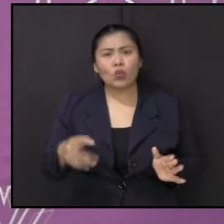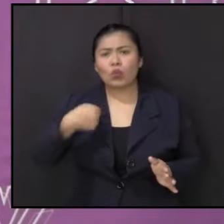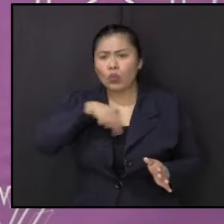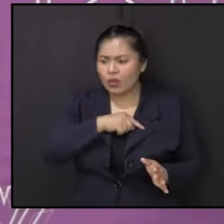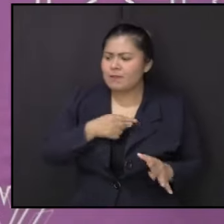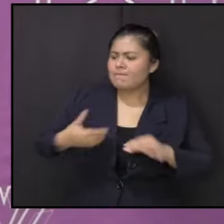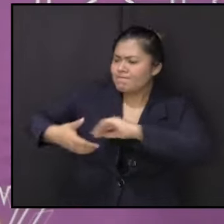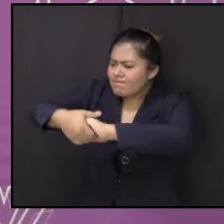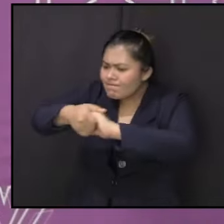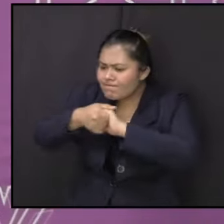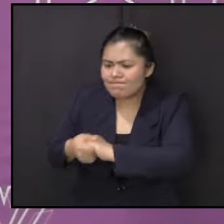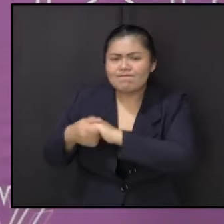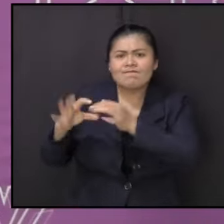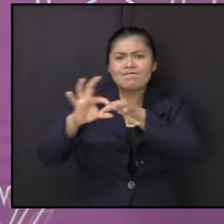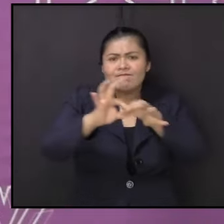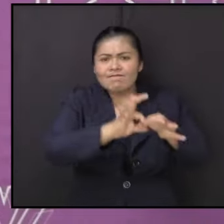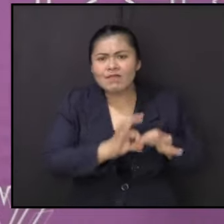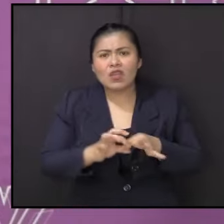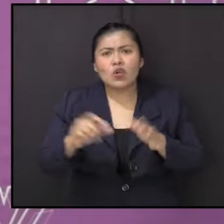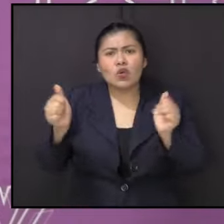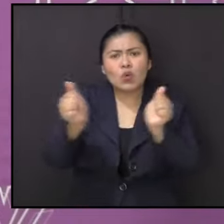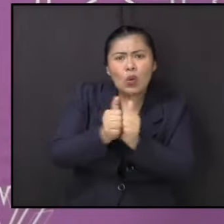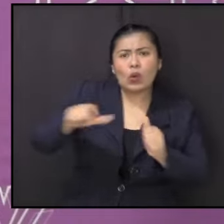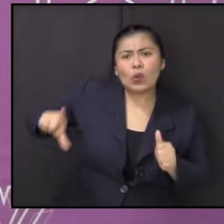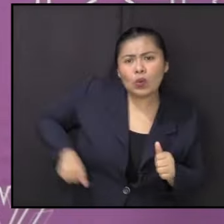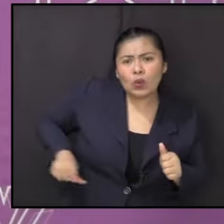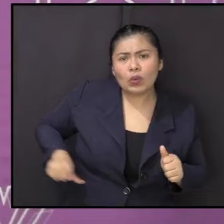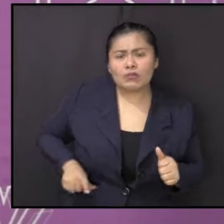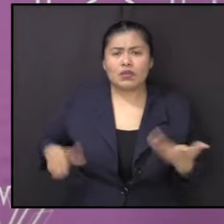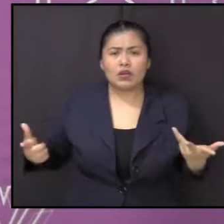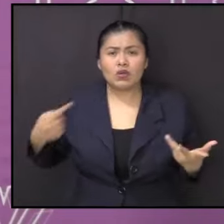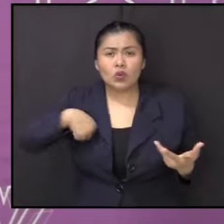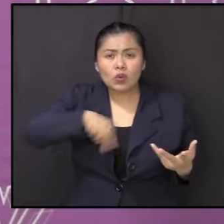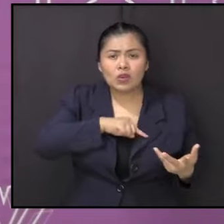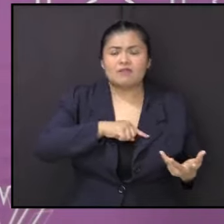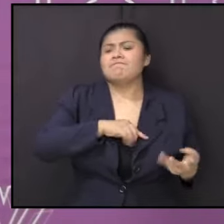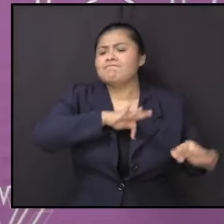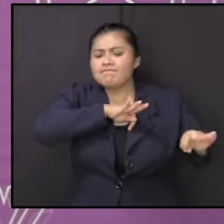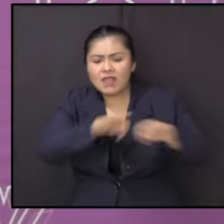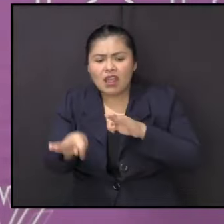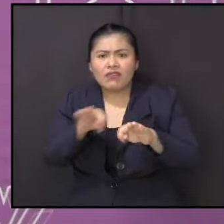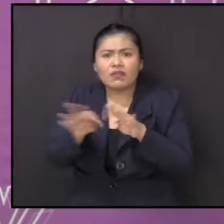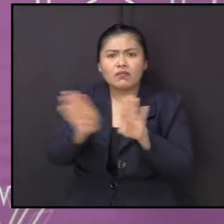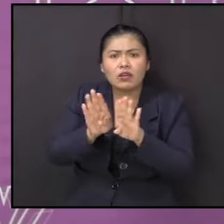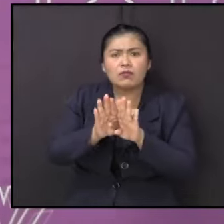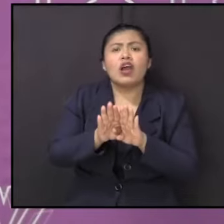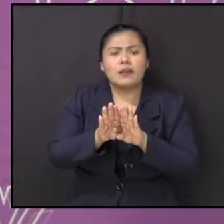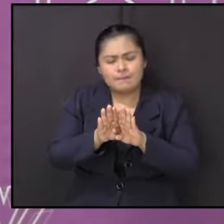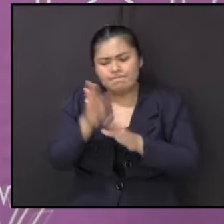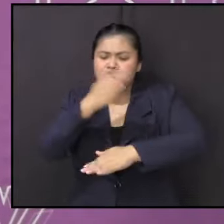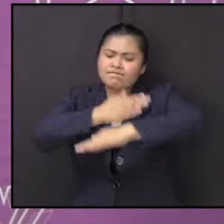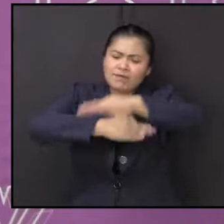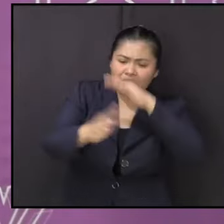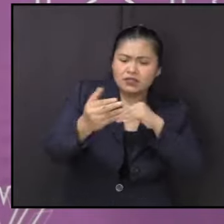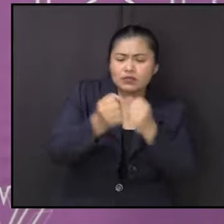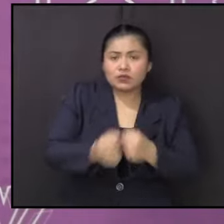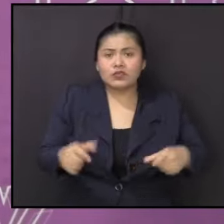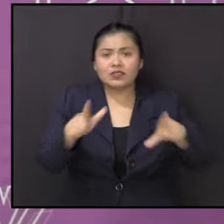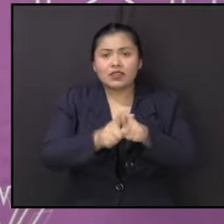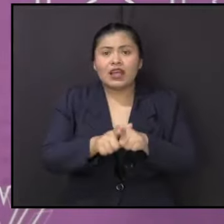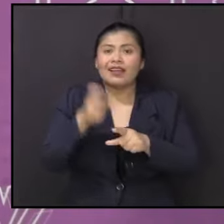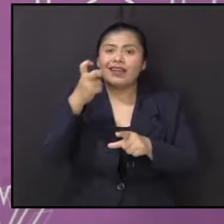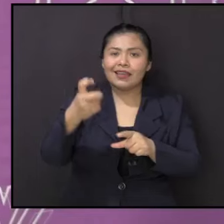con cámaras empresariales y con el gobierno, pero vamos a trabajar por el emprendimiento social, ese emprendimiento que incluye,